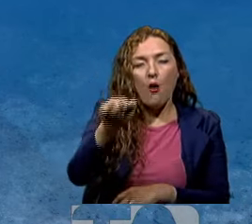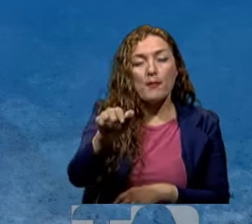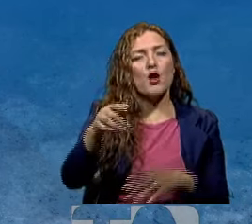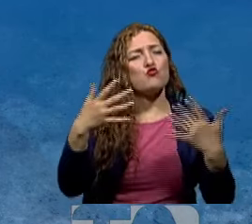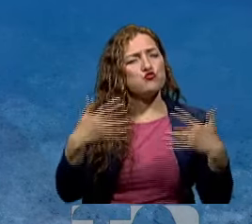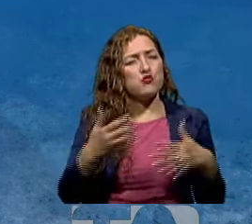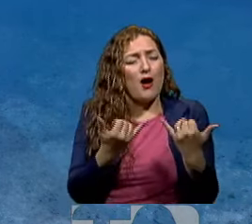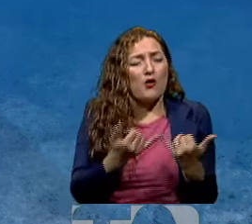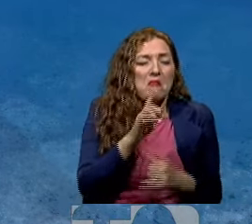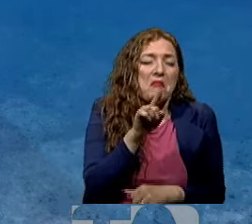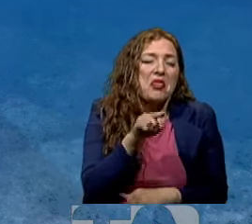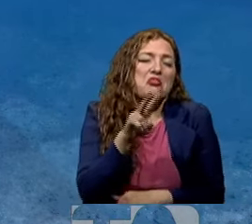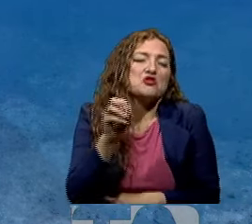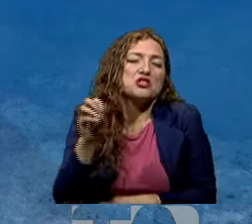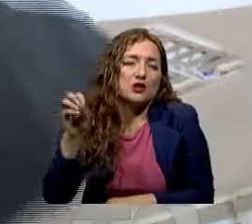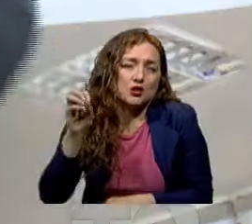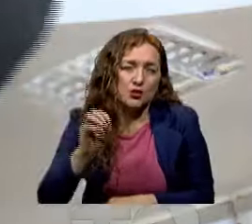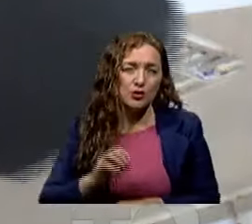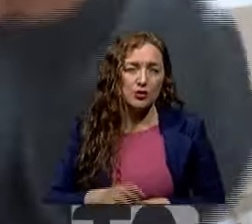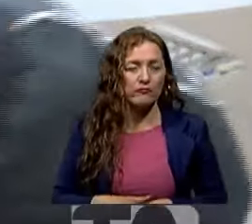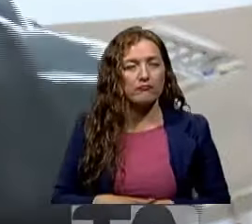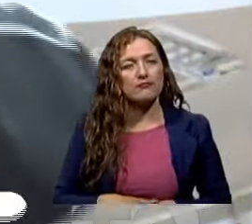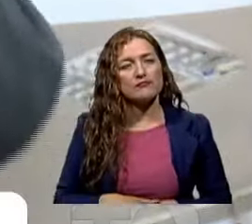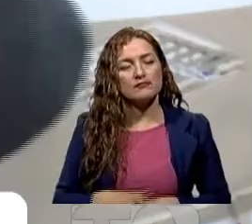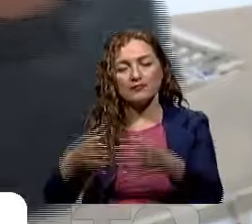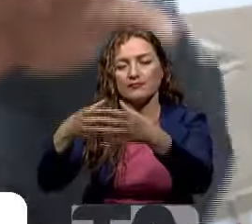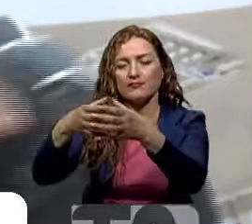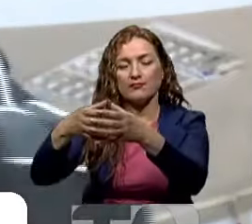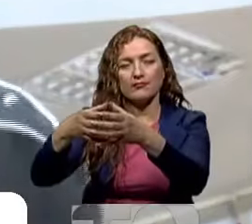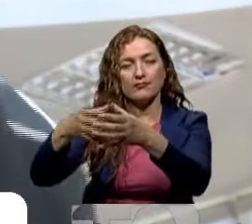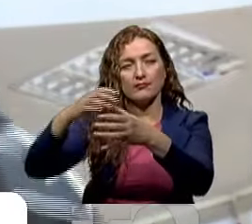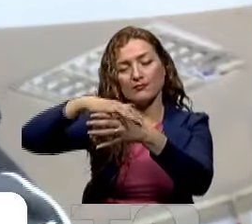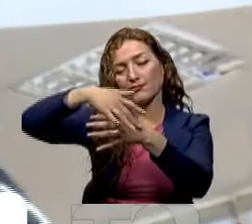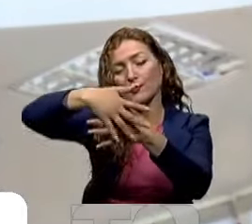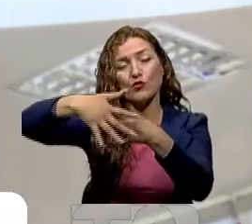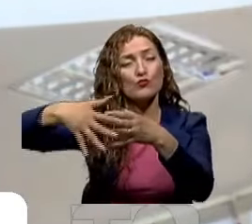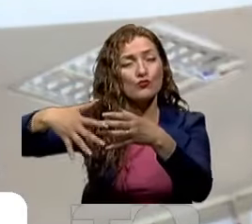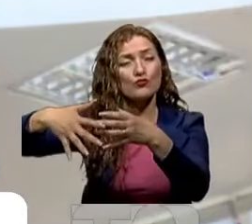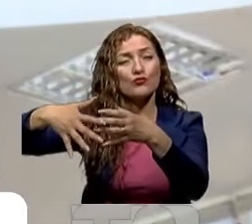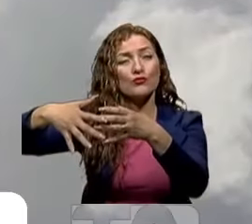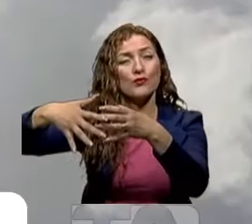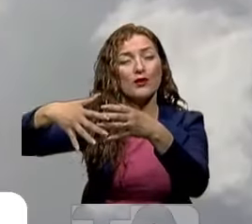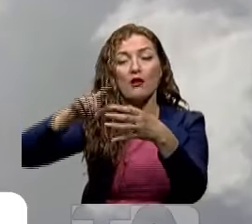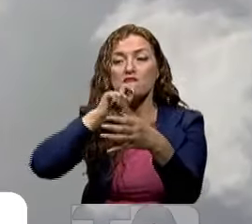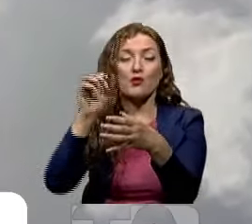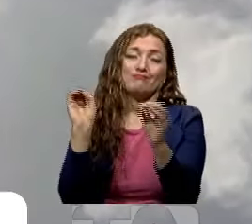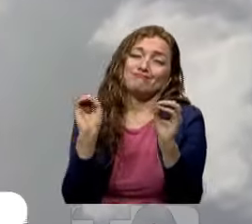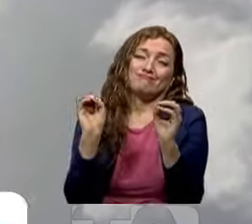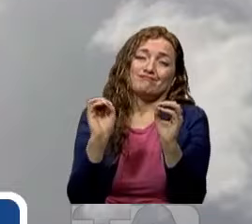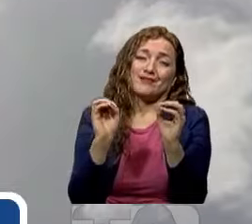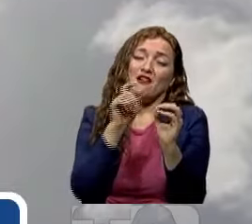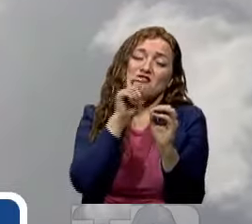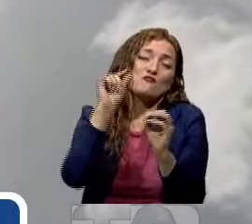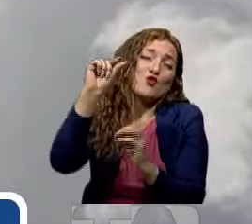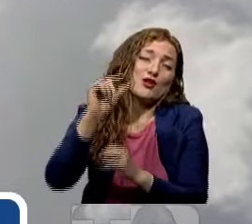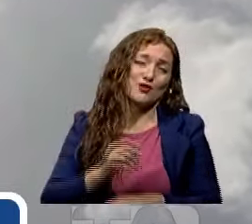los 1.200 metros cuadrados. Un pequeño bloque de hielo, ¿no? Porque ya no es glaciar. Las causas serían el